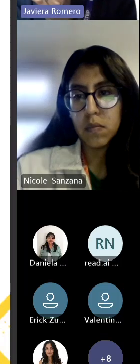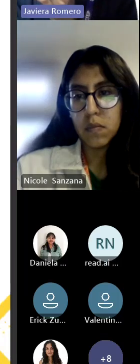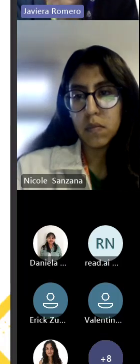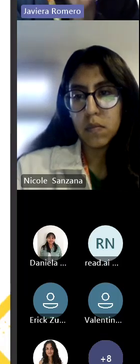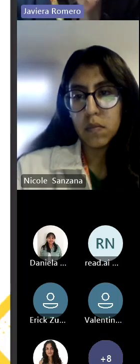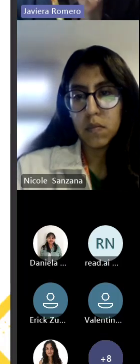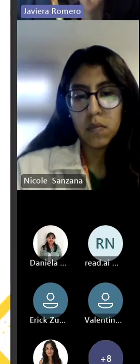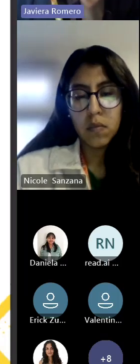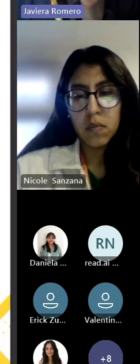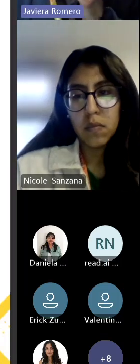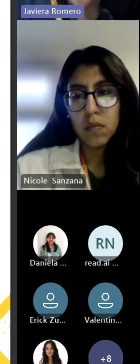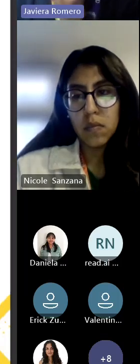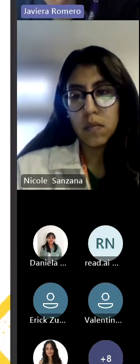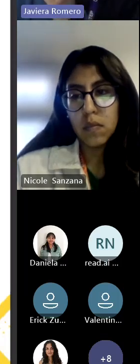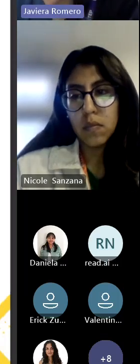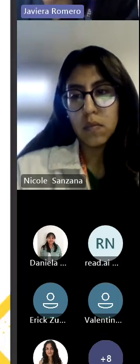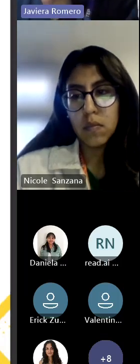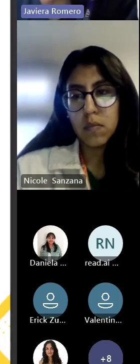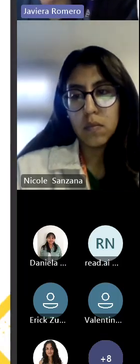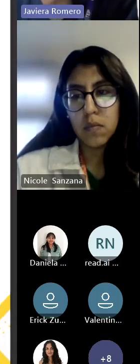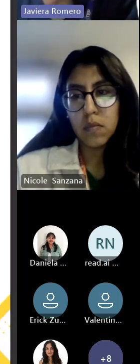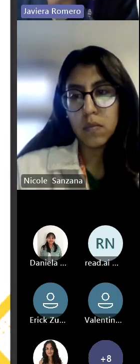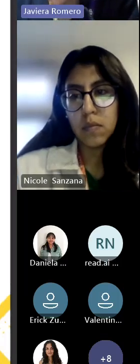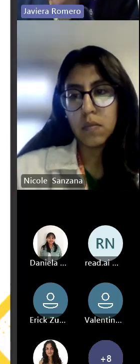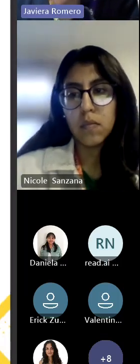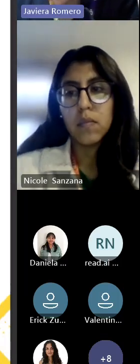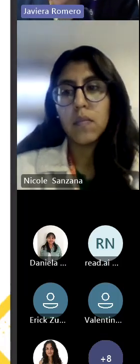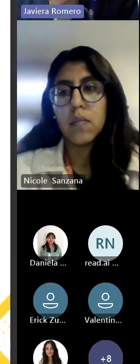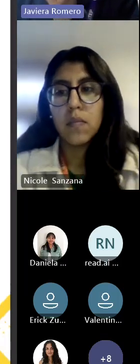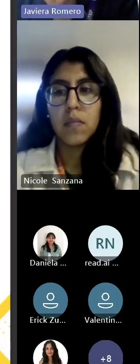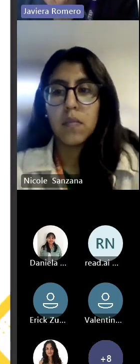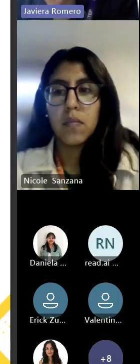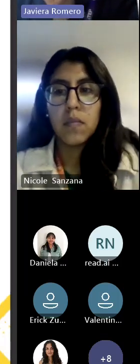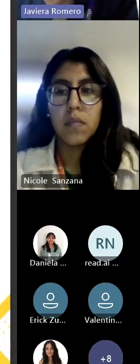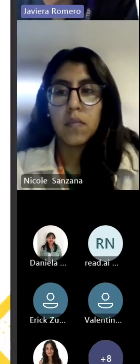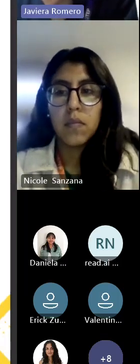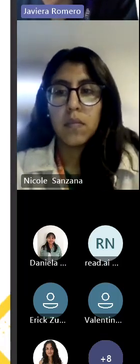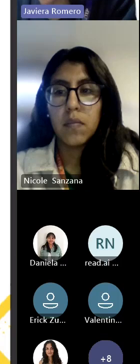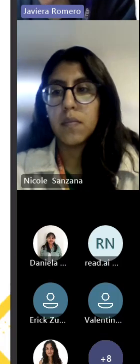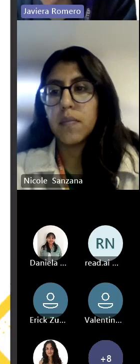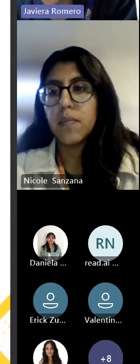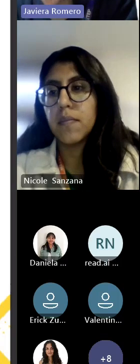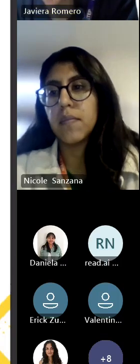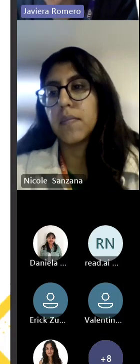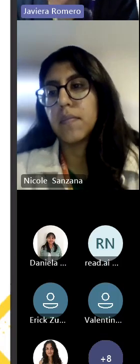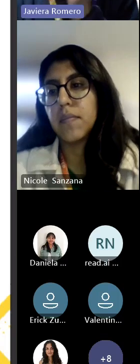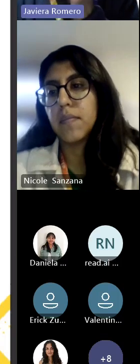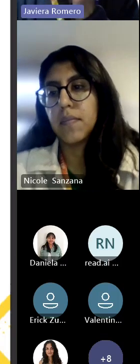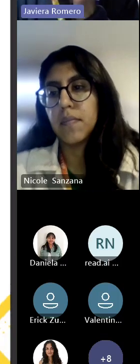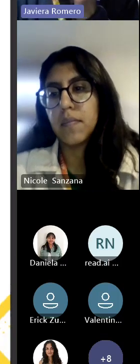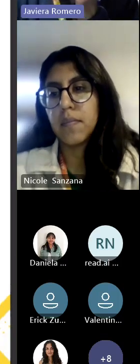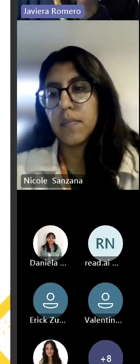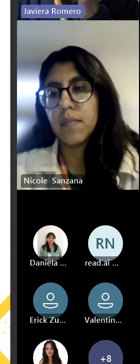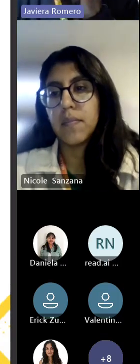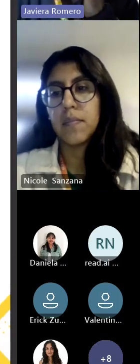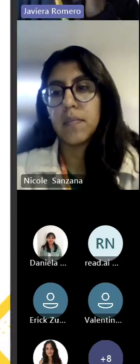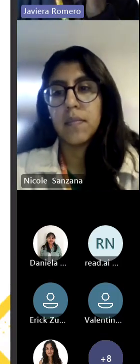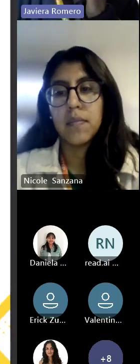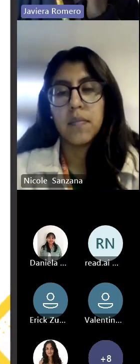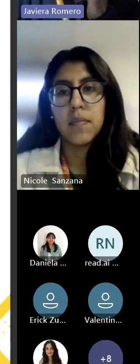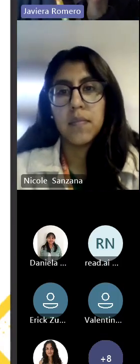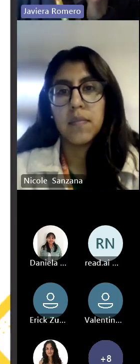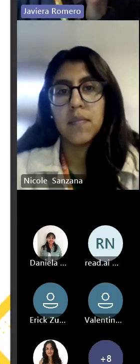Leemos, ¿cierto? Cualquier duda, comentario, también los comentarios son súper bienvenidos. Atrévanse a opinar,